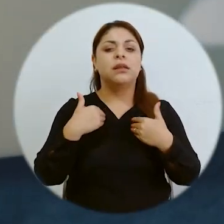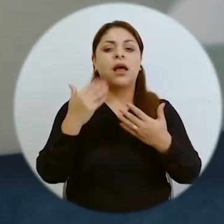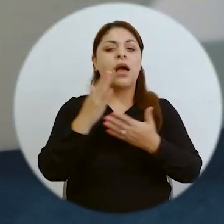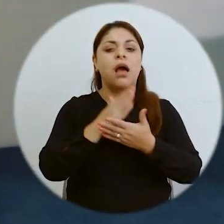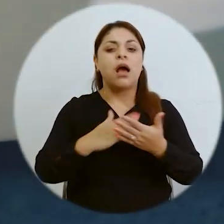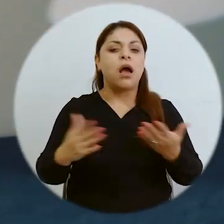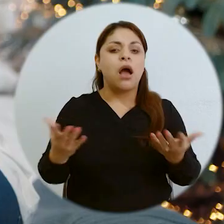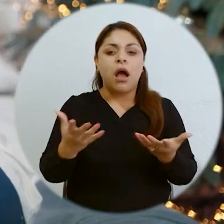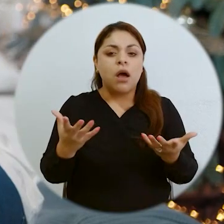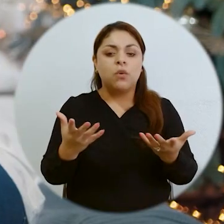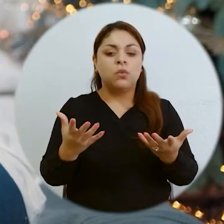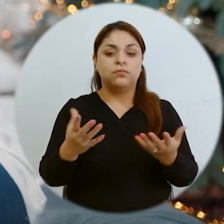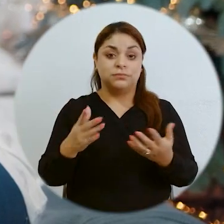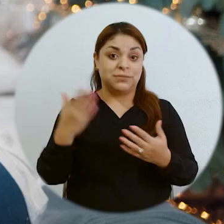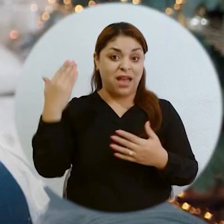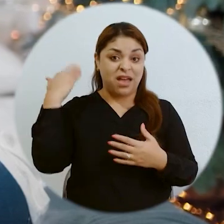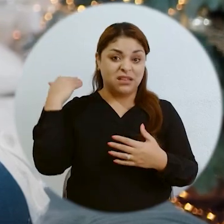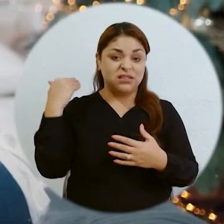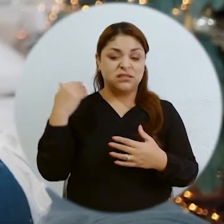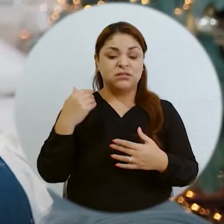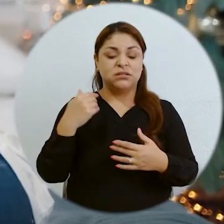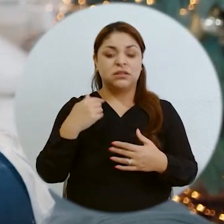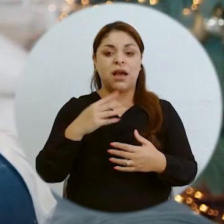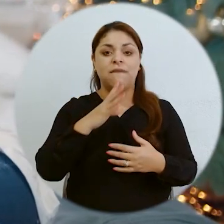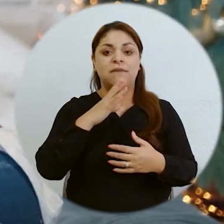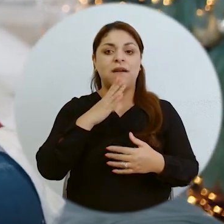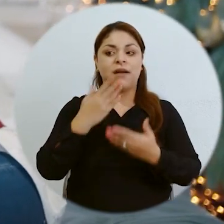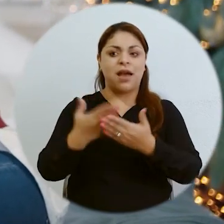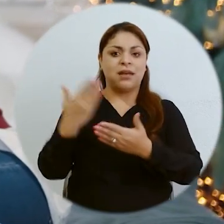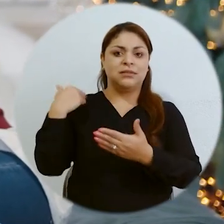su propia empresa que le genere